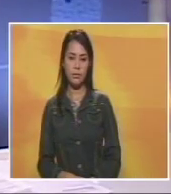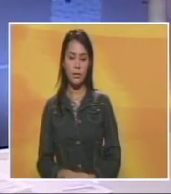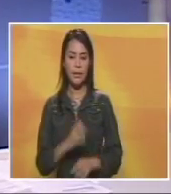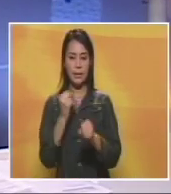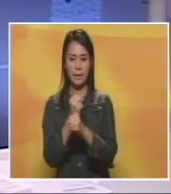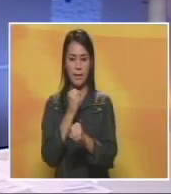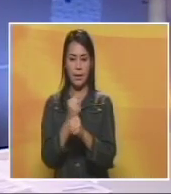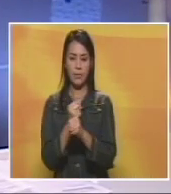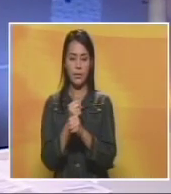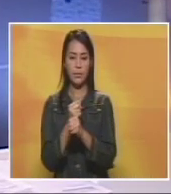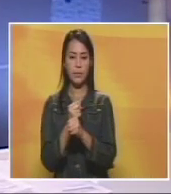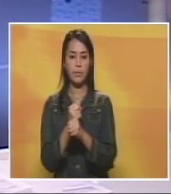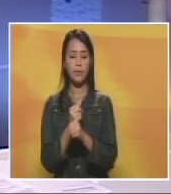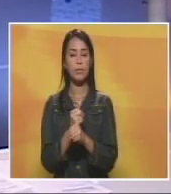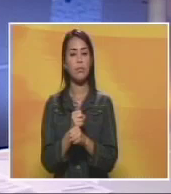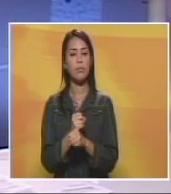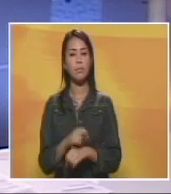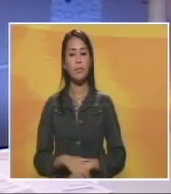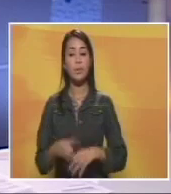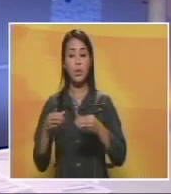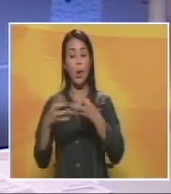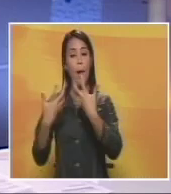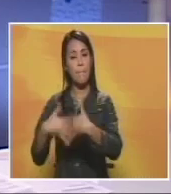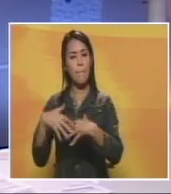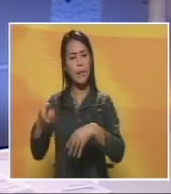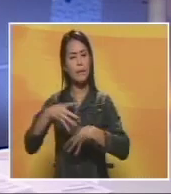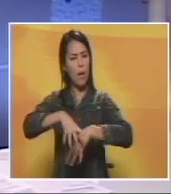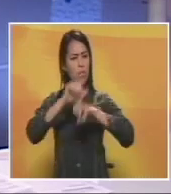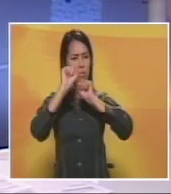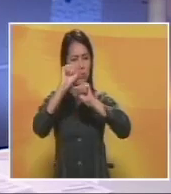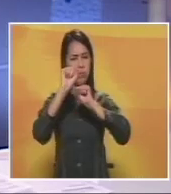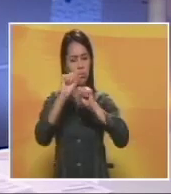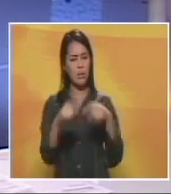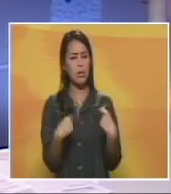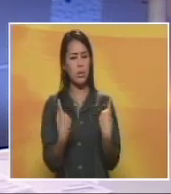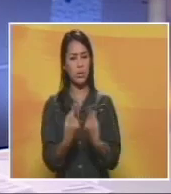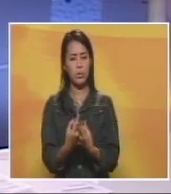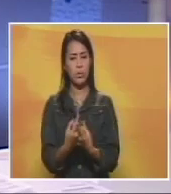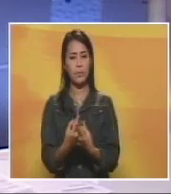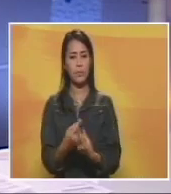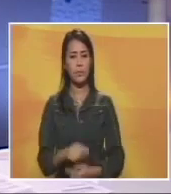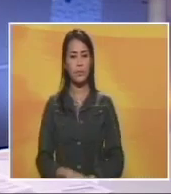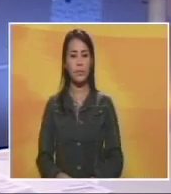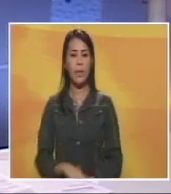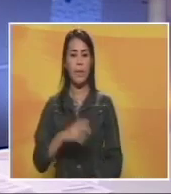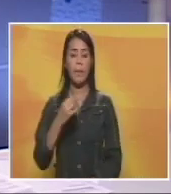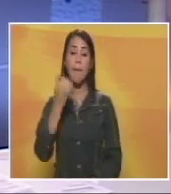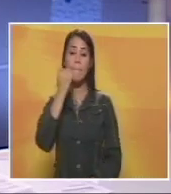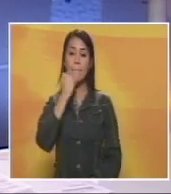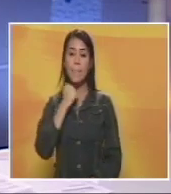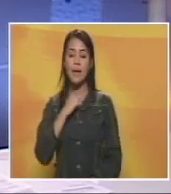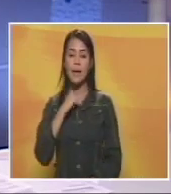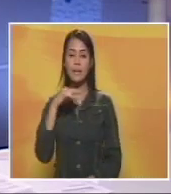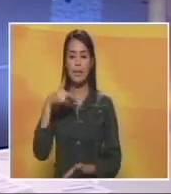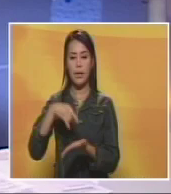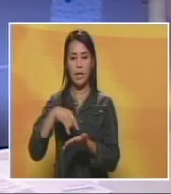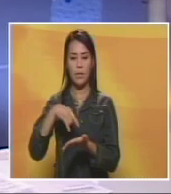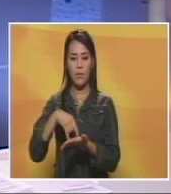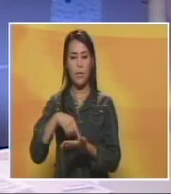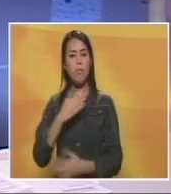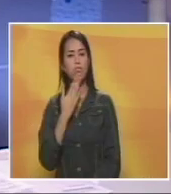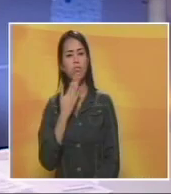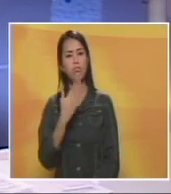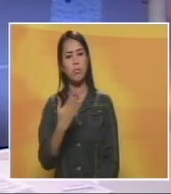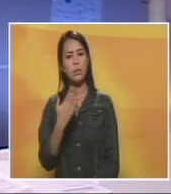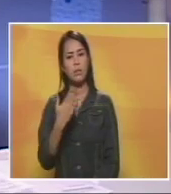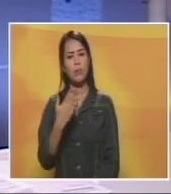Trabajadores de Mondelez, Antigua Craft, protestaron en las inmediaciones de la planta ubicada en la zona industrial de Valencia, estado Carabobo, en exigencia